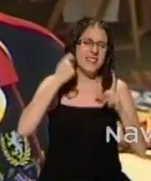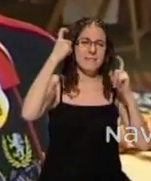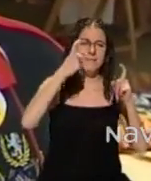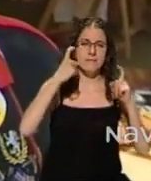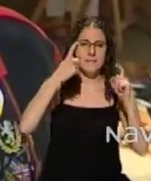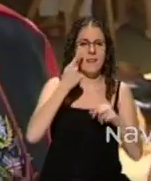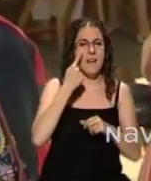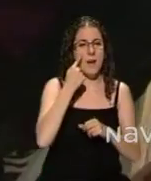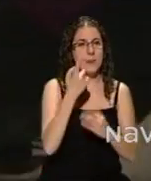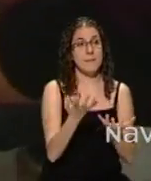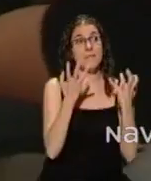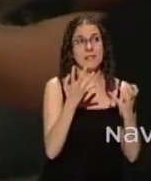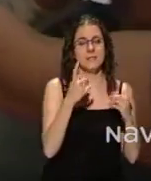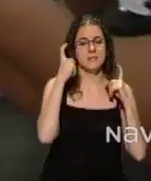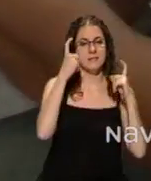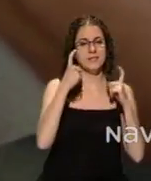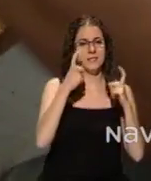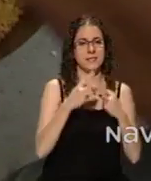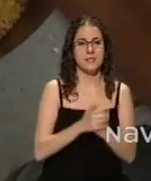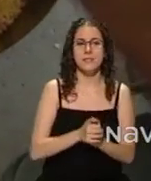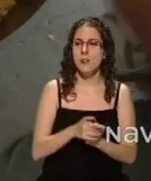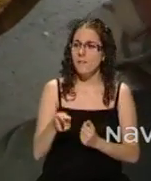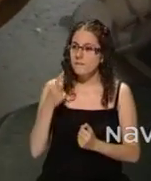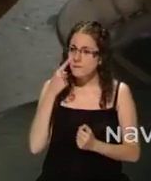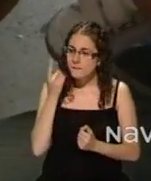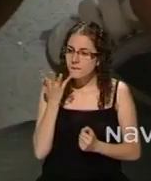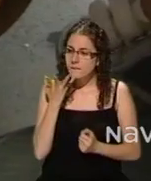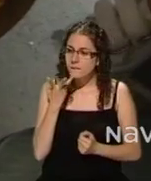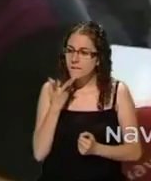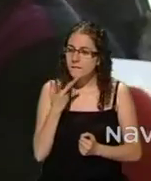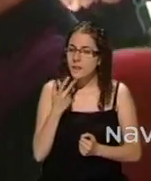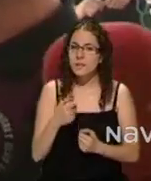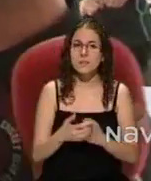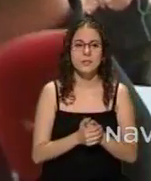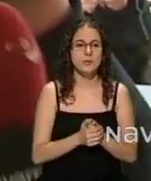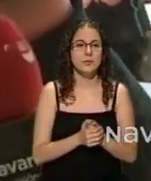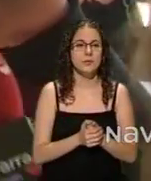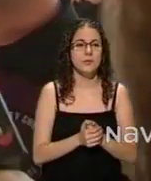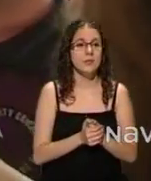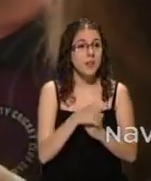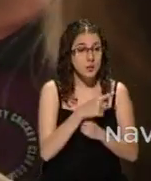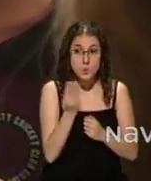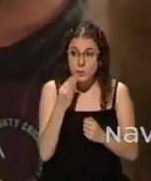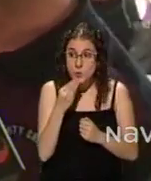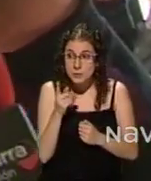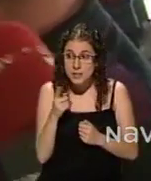intentaremos a ver si podemos ganar, a ver. Qué buena pinta. ¿Me vas a dar de comer?